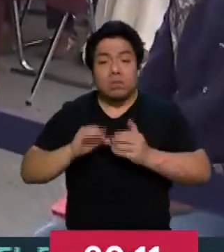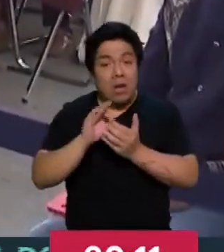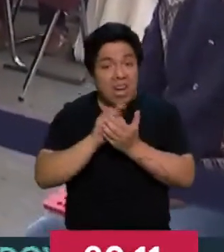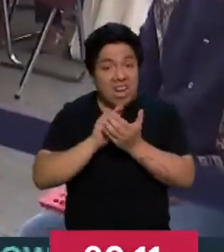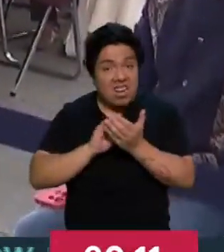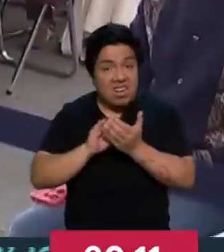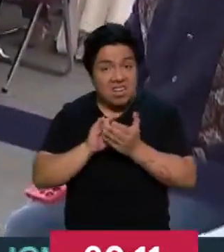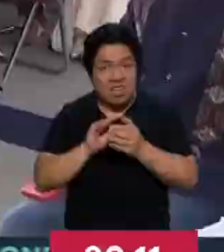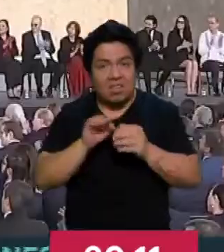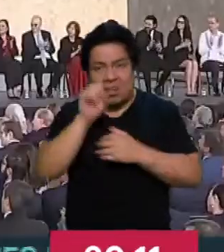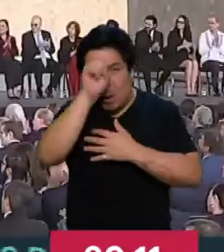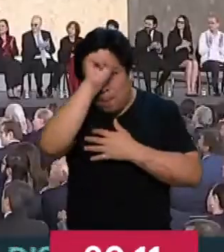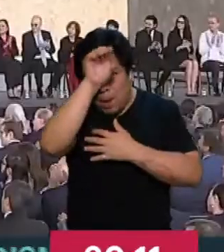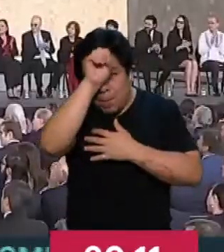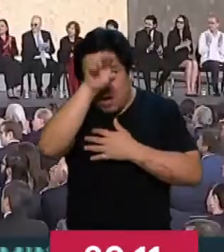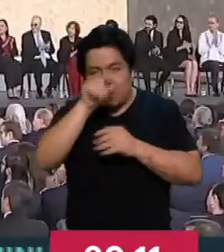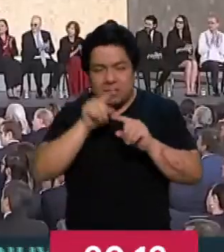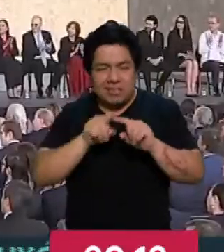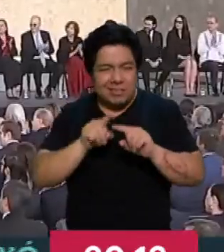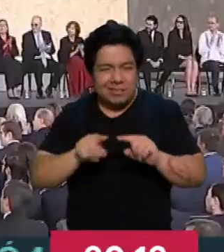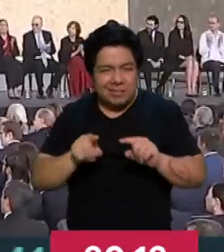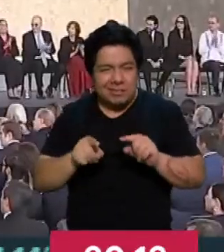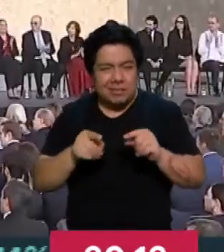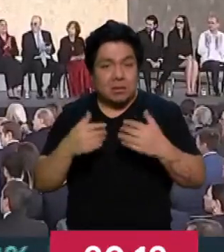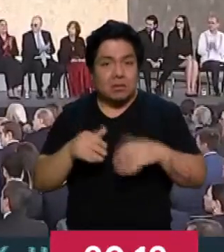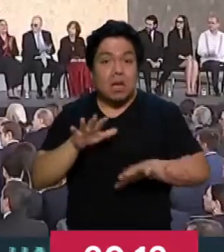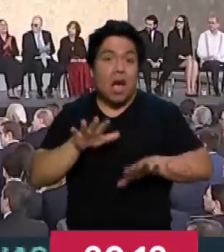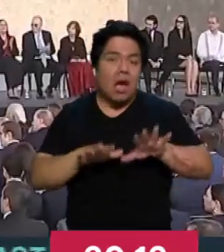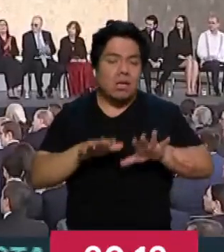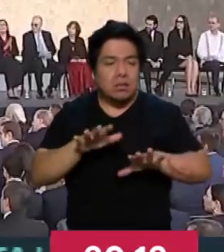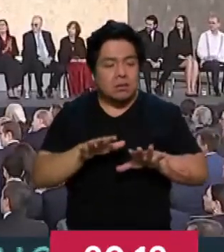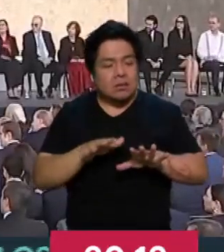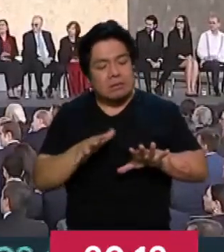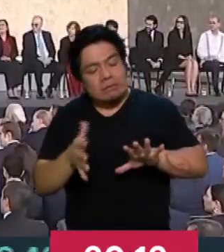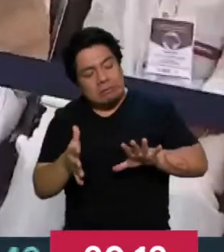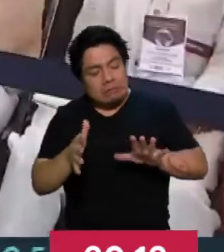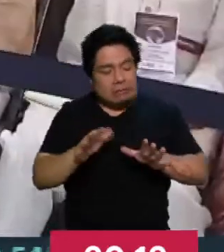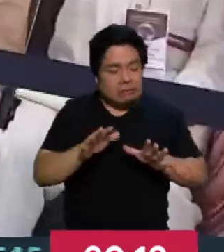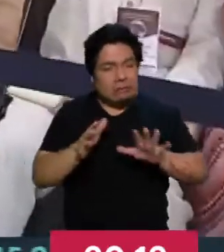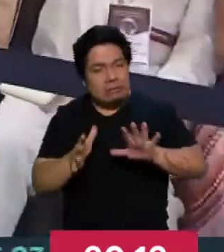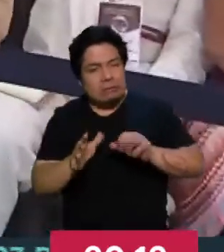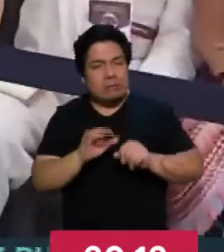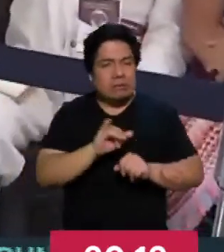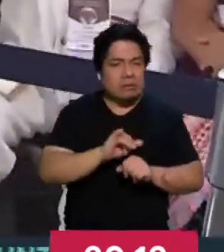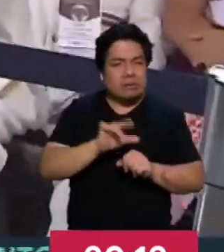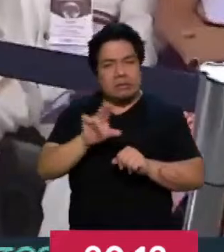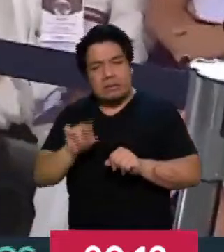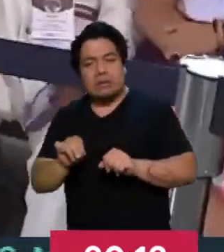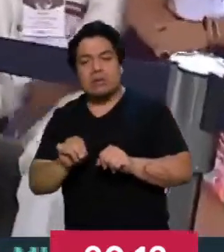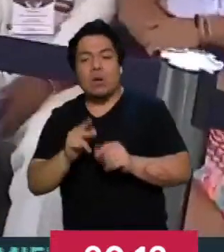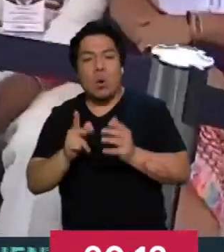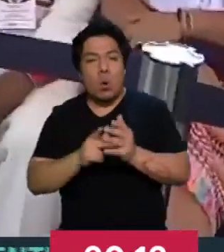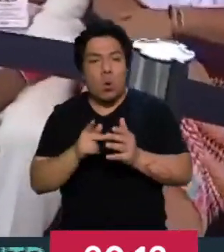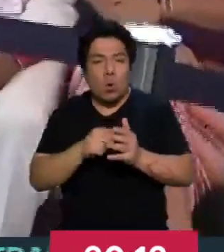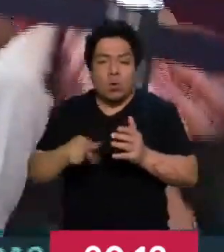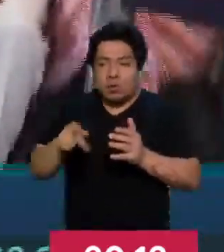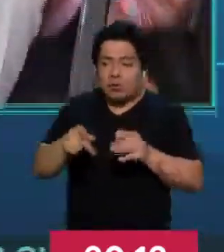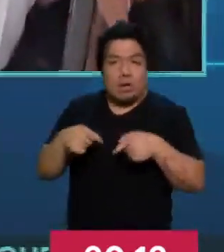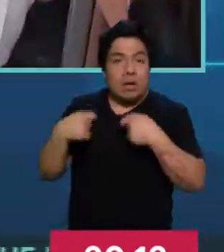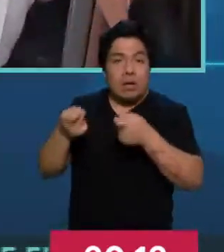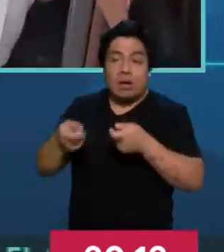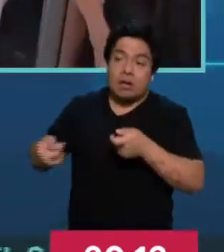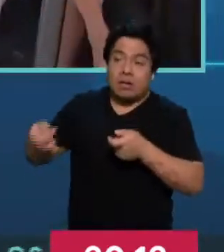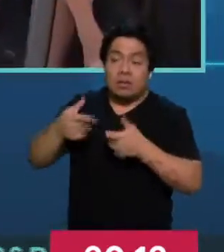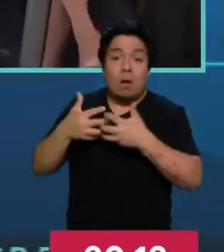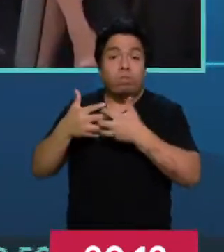¿no? Que pues hemos en algún sentido cuestionado porque habría la posibilidad nuevamente de entregar concesiones a la